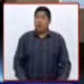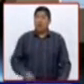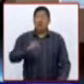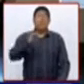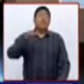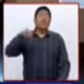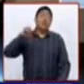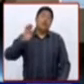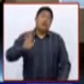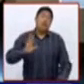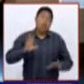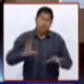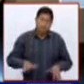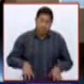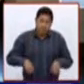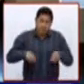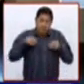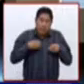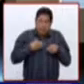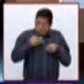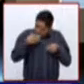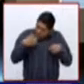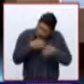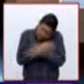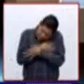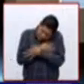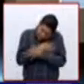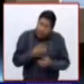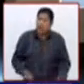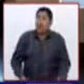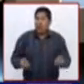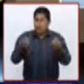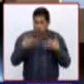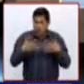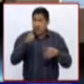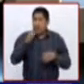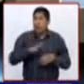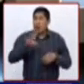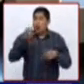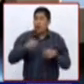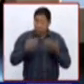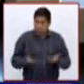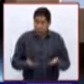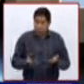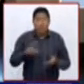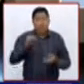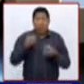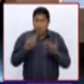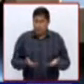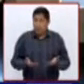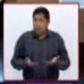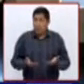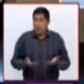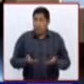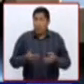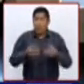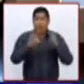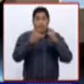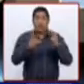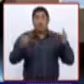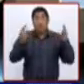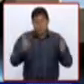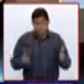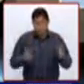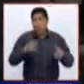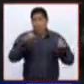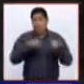Miriam, esta es la cobija que ha solicitado a los vecinos y que le han entregado, pero la señora no está acá. La señora no está acá, la carpa no está